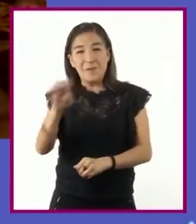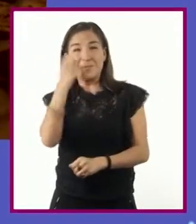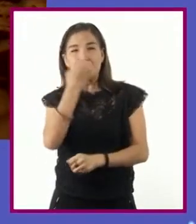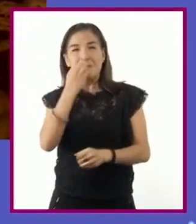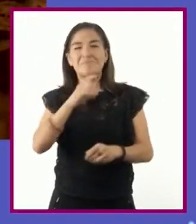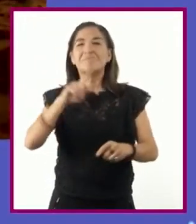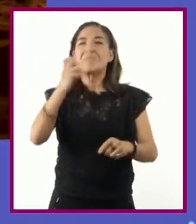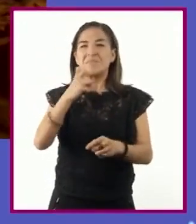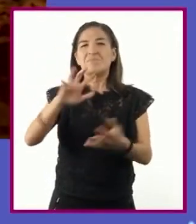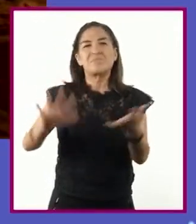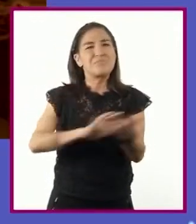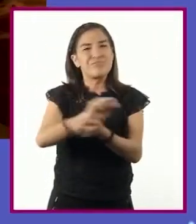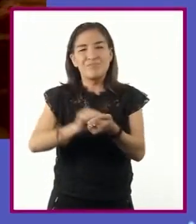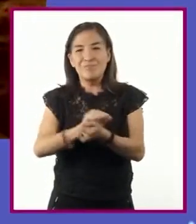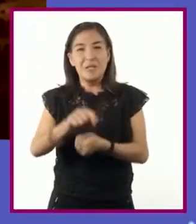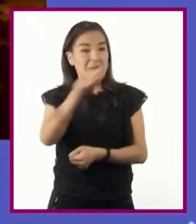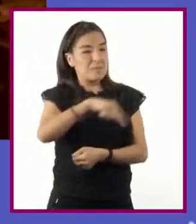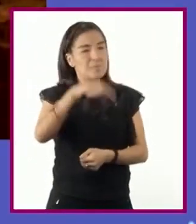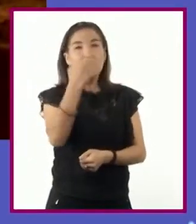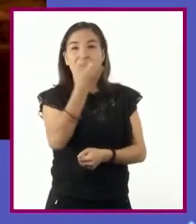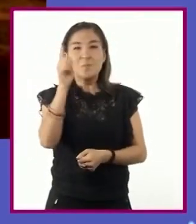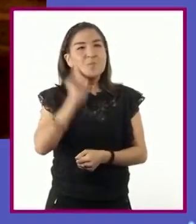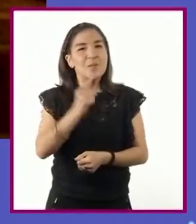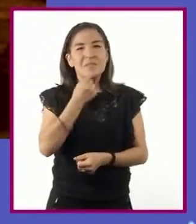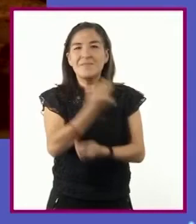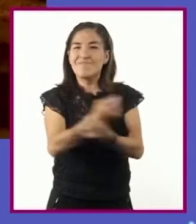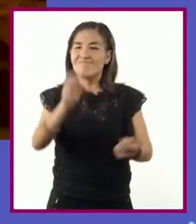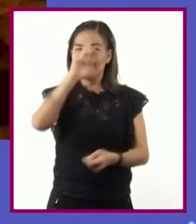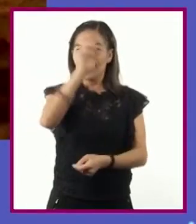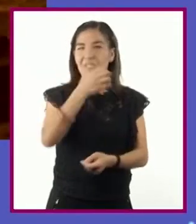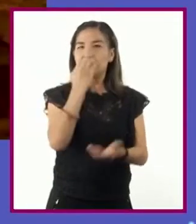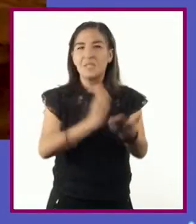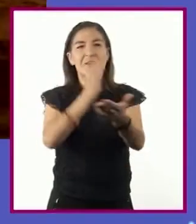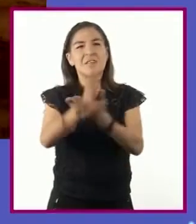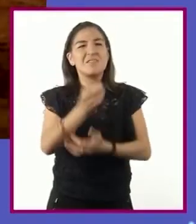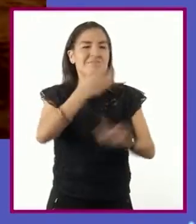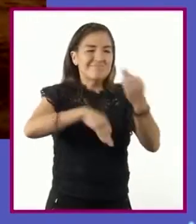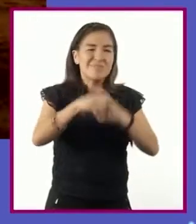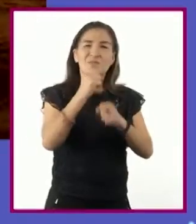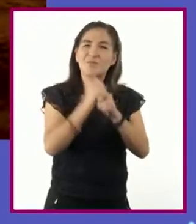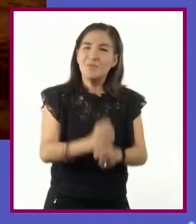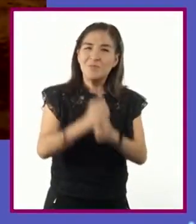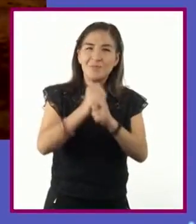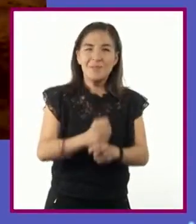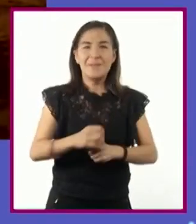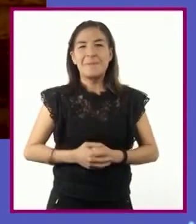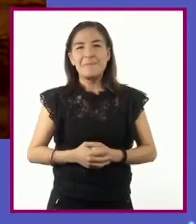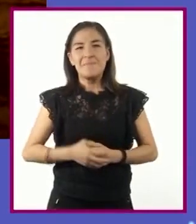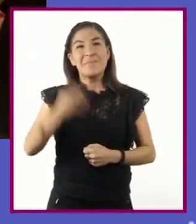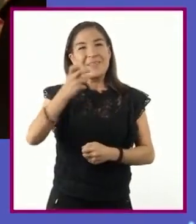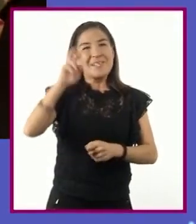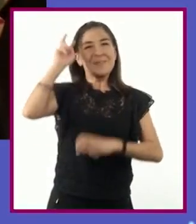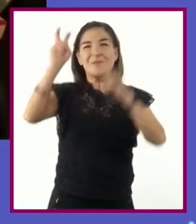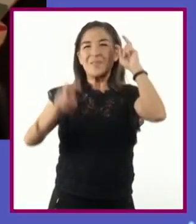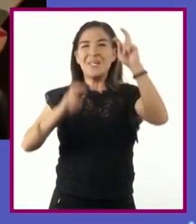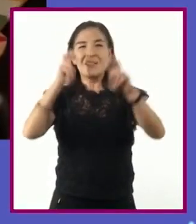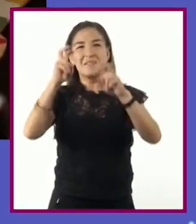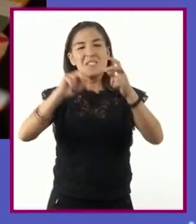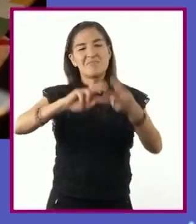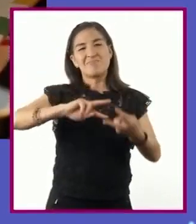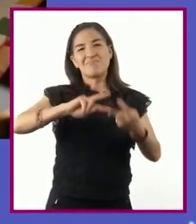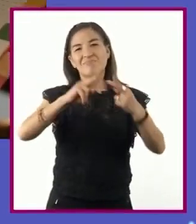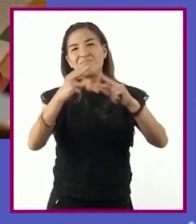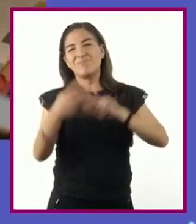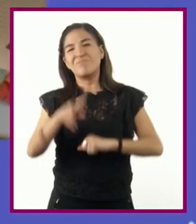destruidas. Se prohibió que las niñas fueran a la escuela. Todos sufríamos. Nuestros maravillosos sueños se convirtieron en